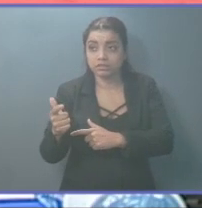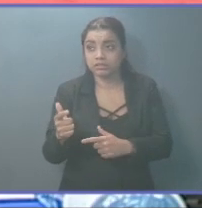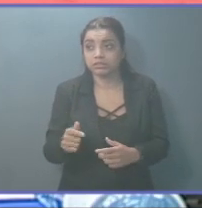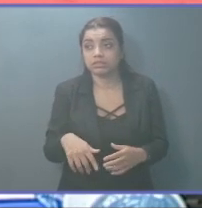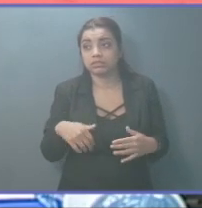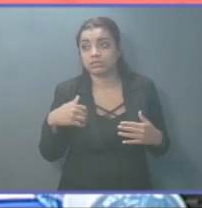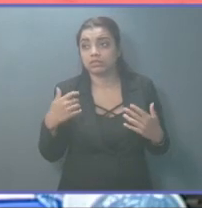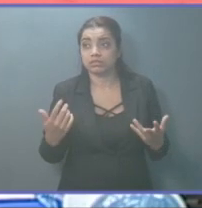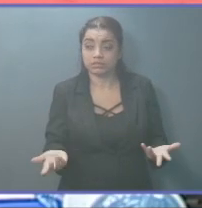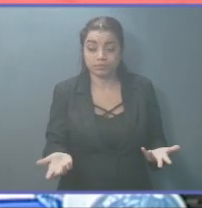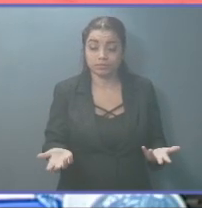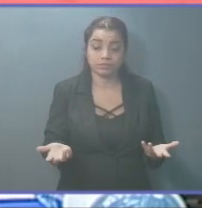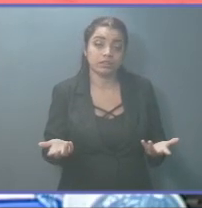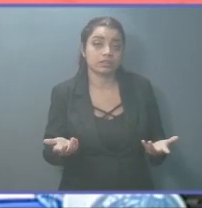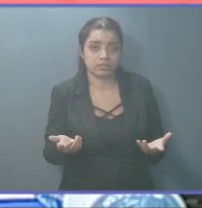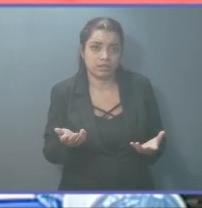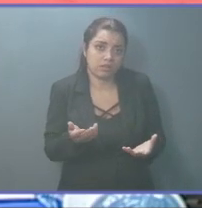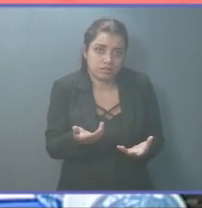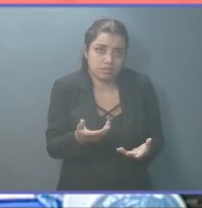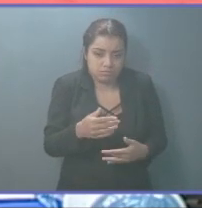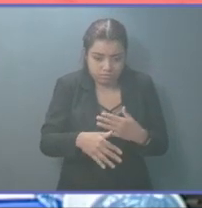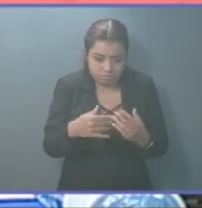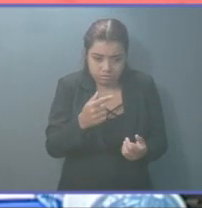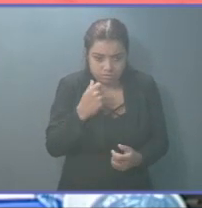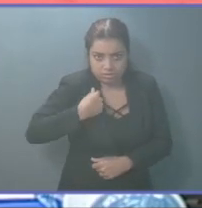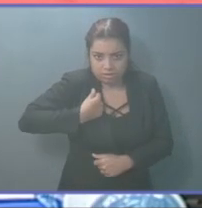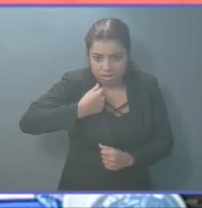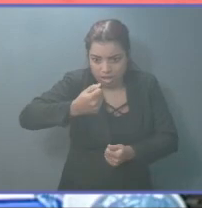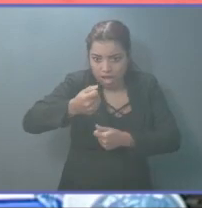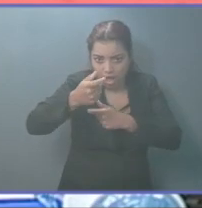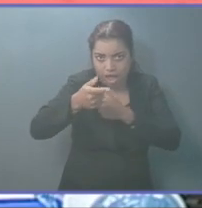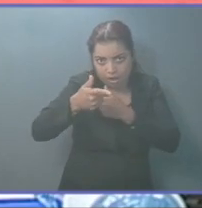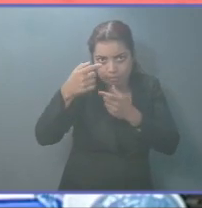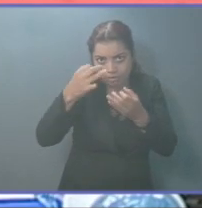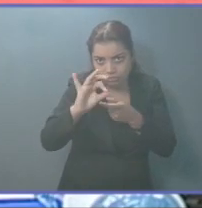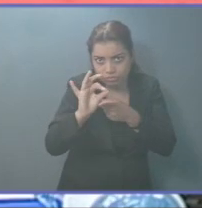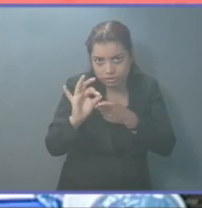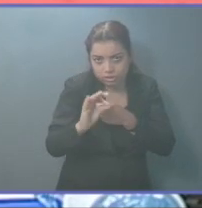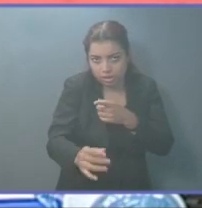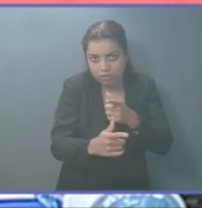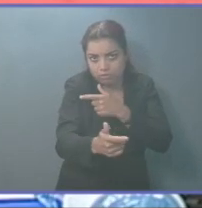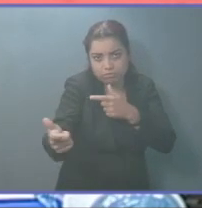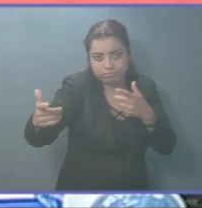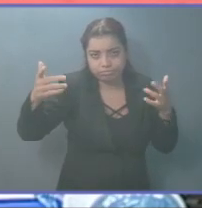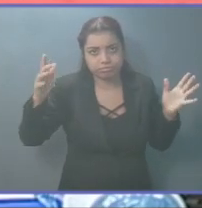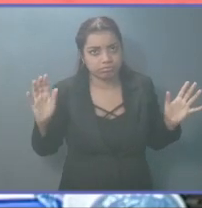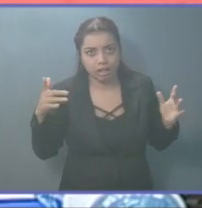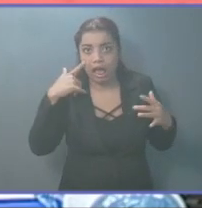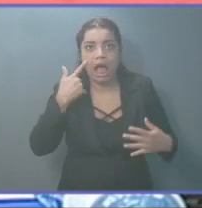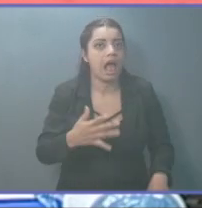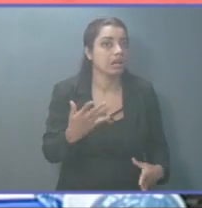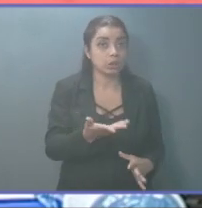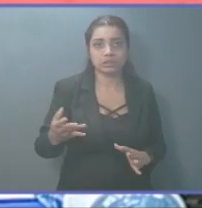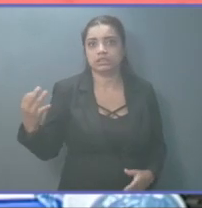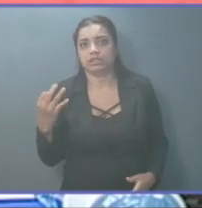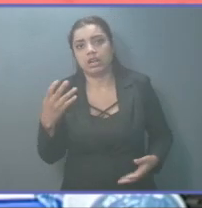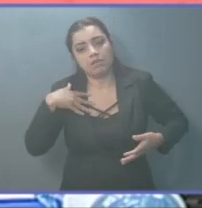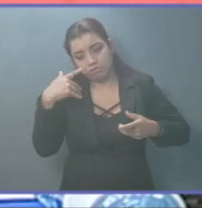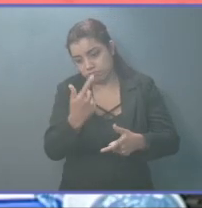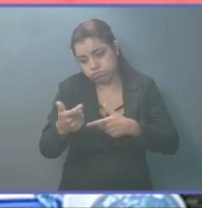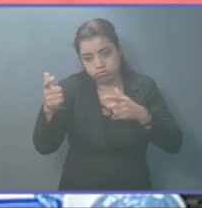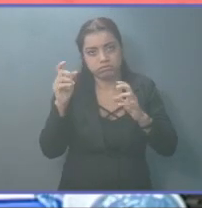con la capacidad o las características necesarias para poderse emplear en caso fuera necesario.